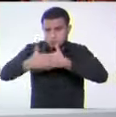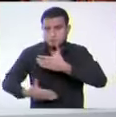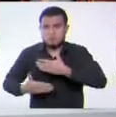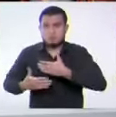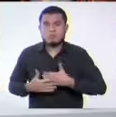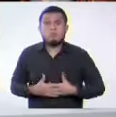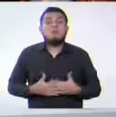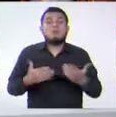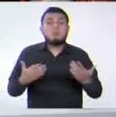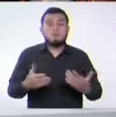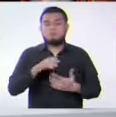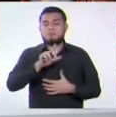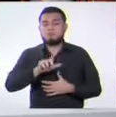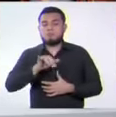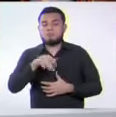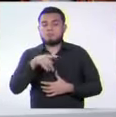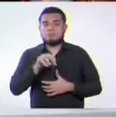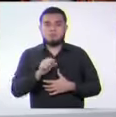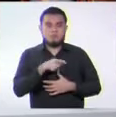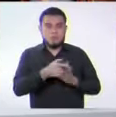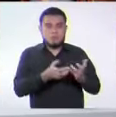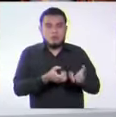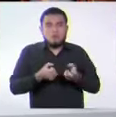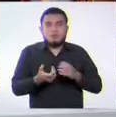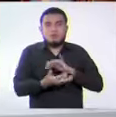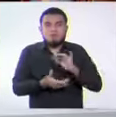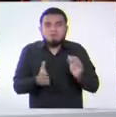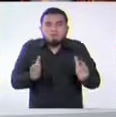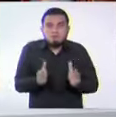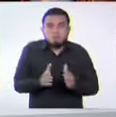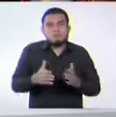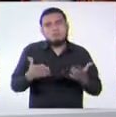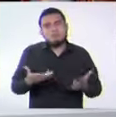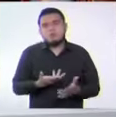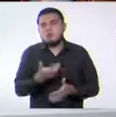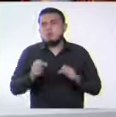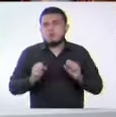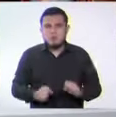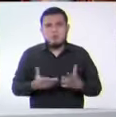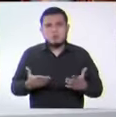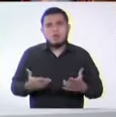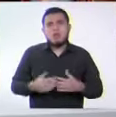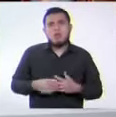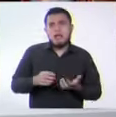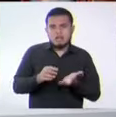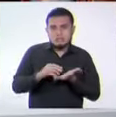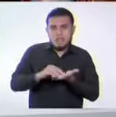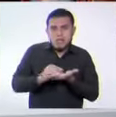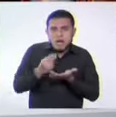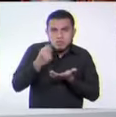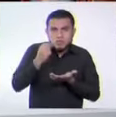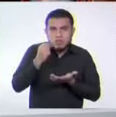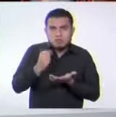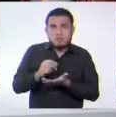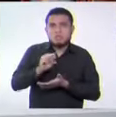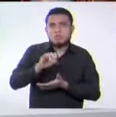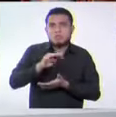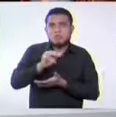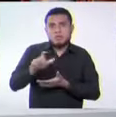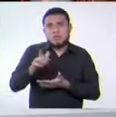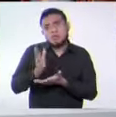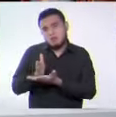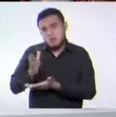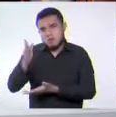lípidos son una fuente de obtención natural muy reducida, pero las podemos encontrar en las semillas, en los productos de origen animal y